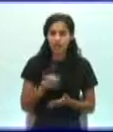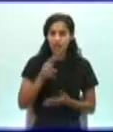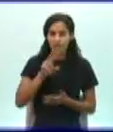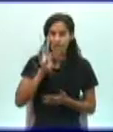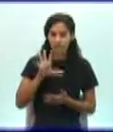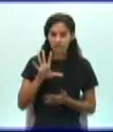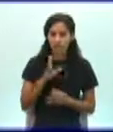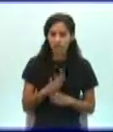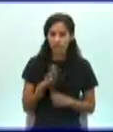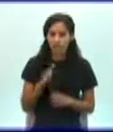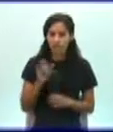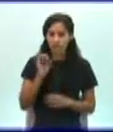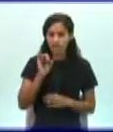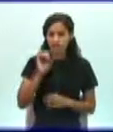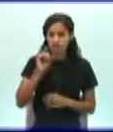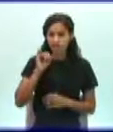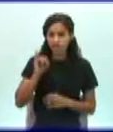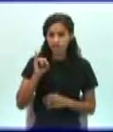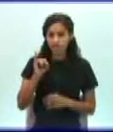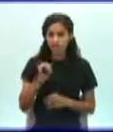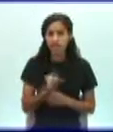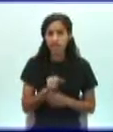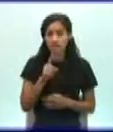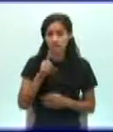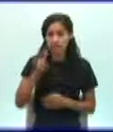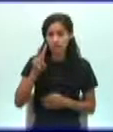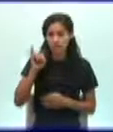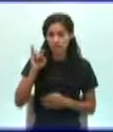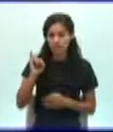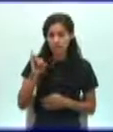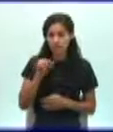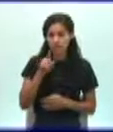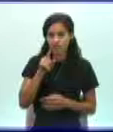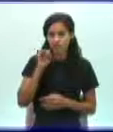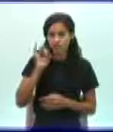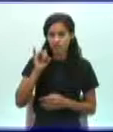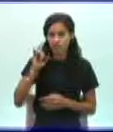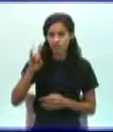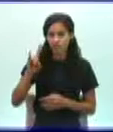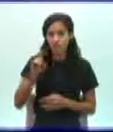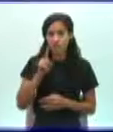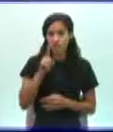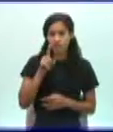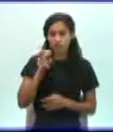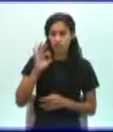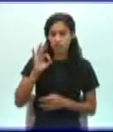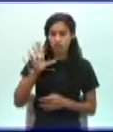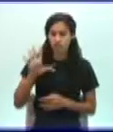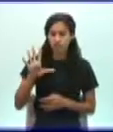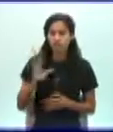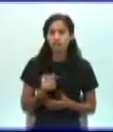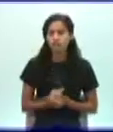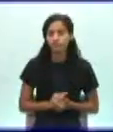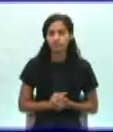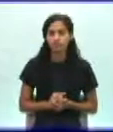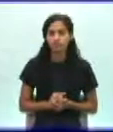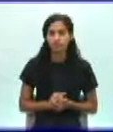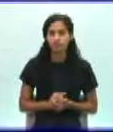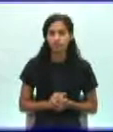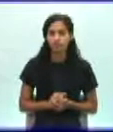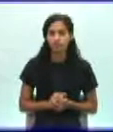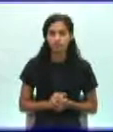25, 76, 126, 179 y 185.